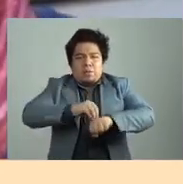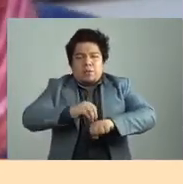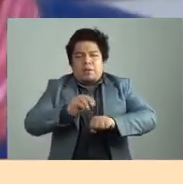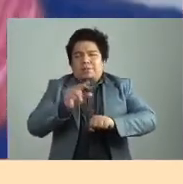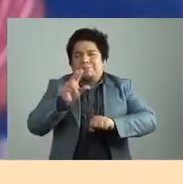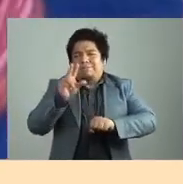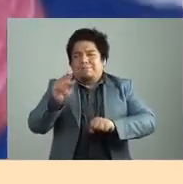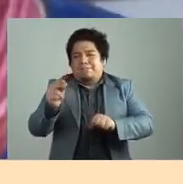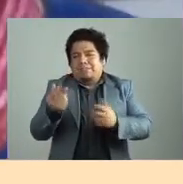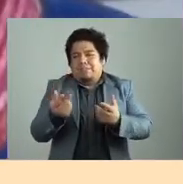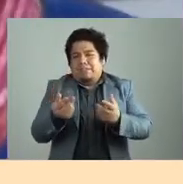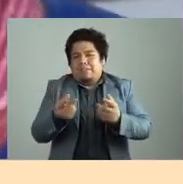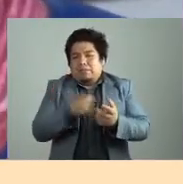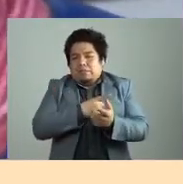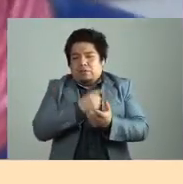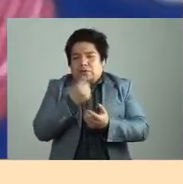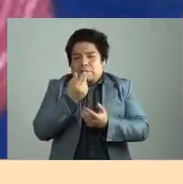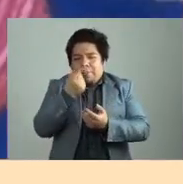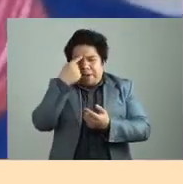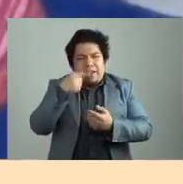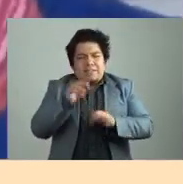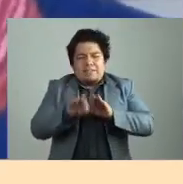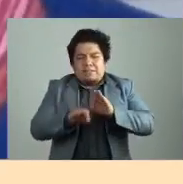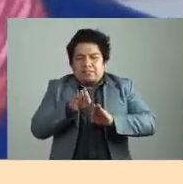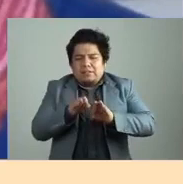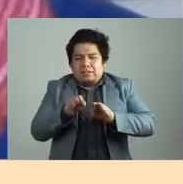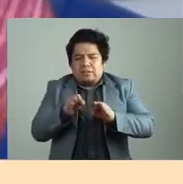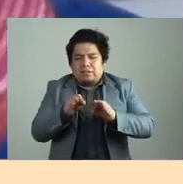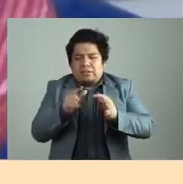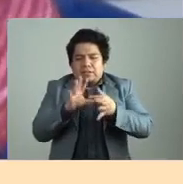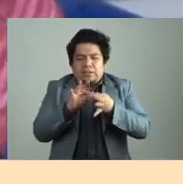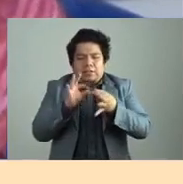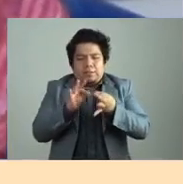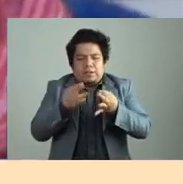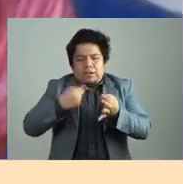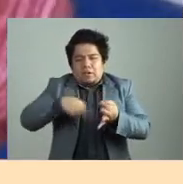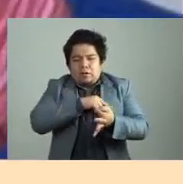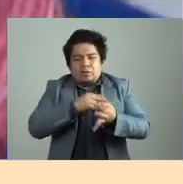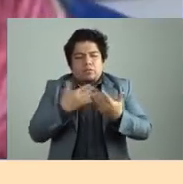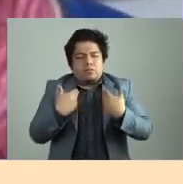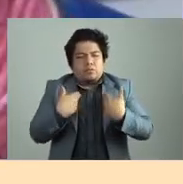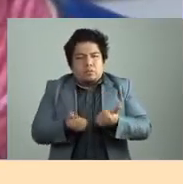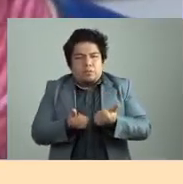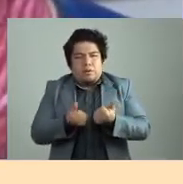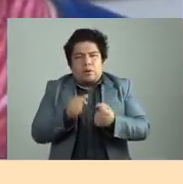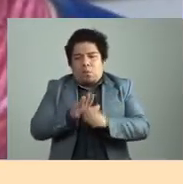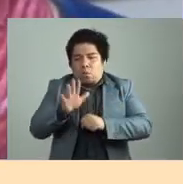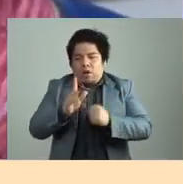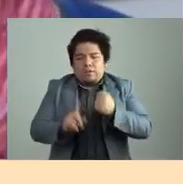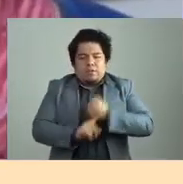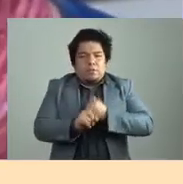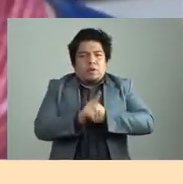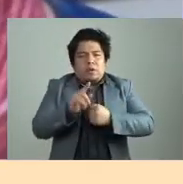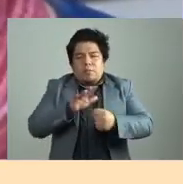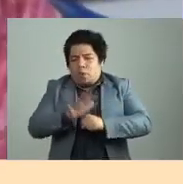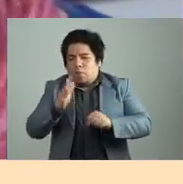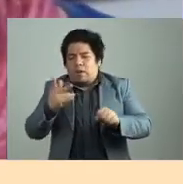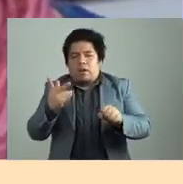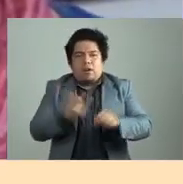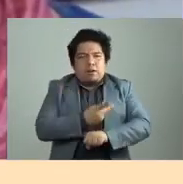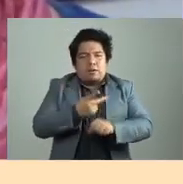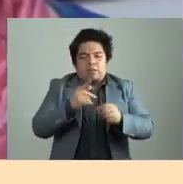verdad para comprender lo que se está pasando no es comprender que la acumulación